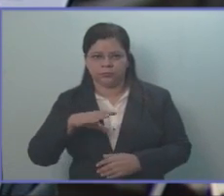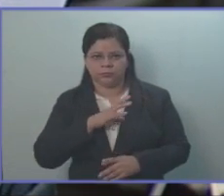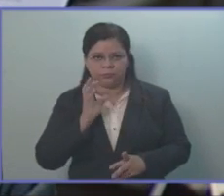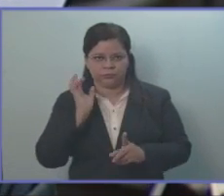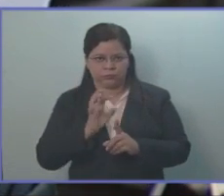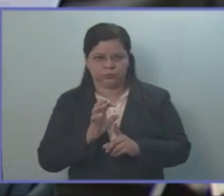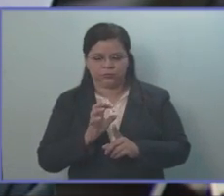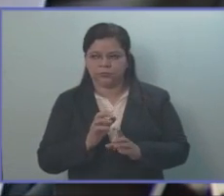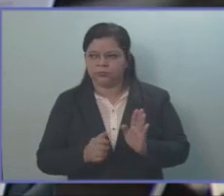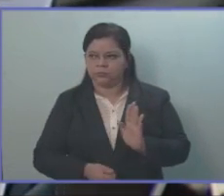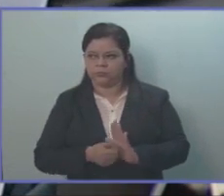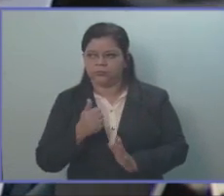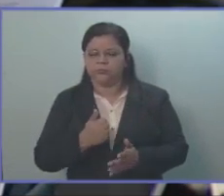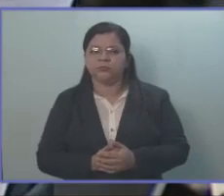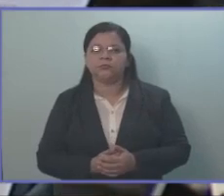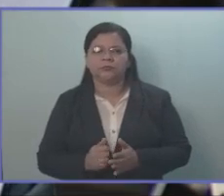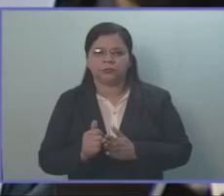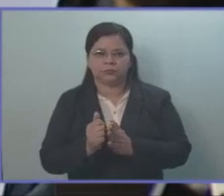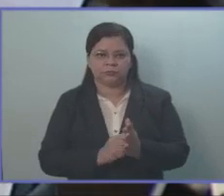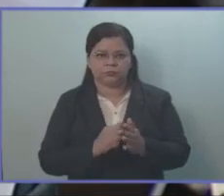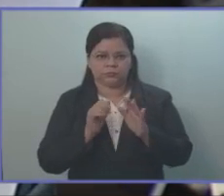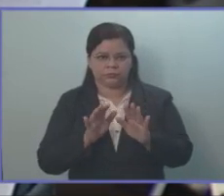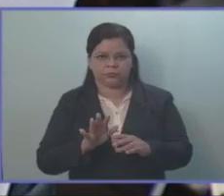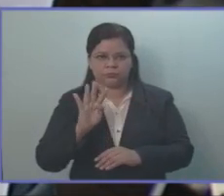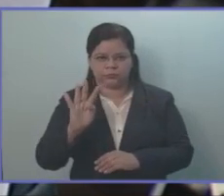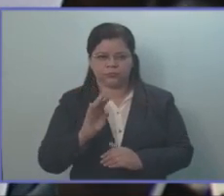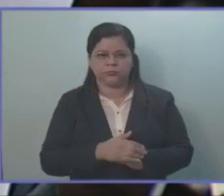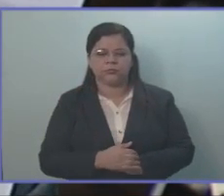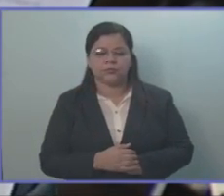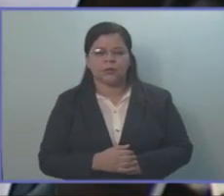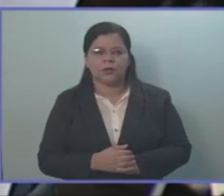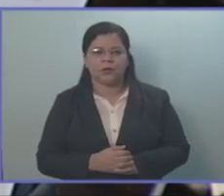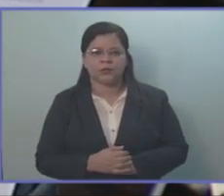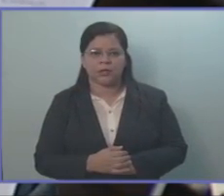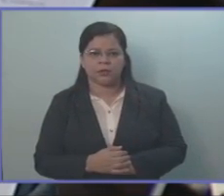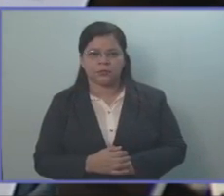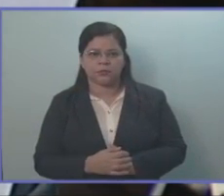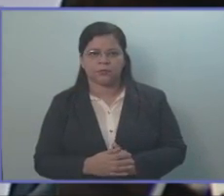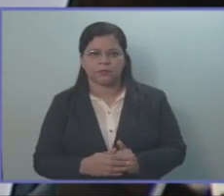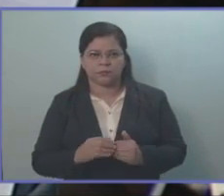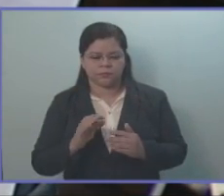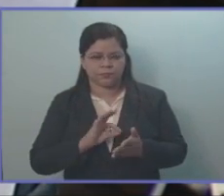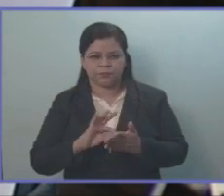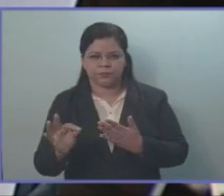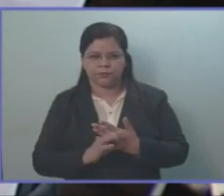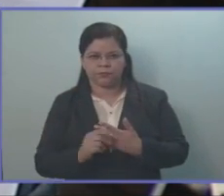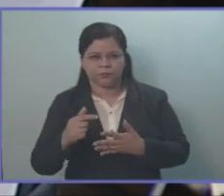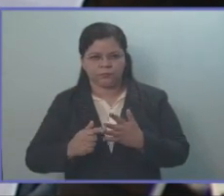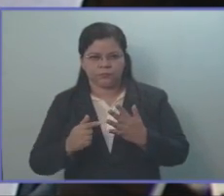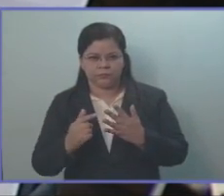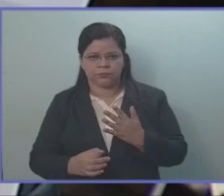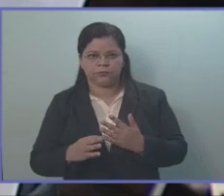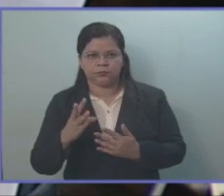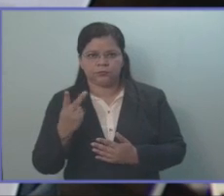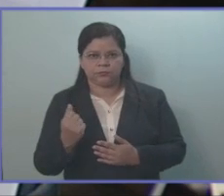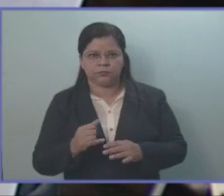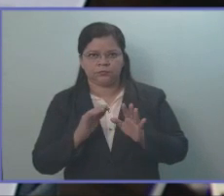Criminológico Regional. Artículo 14. Derógase el decreto legislativo